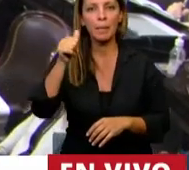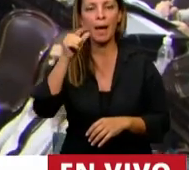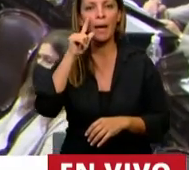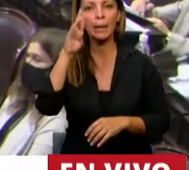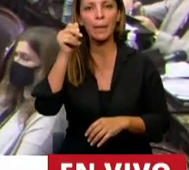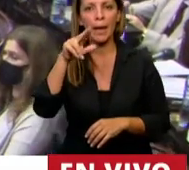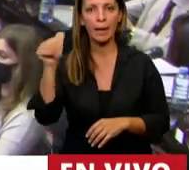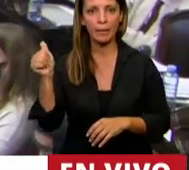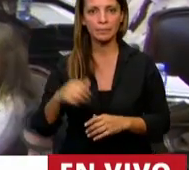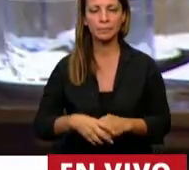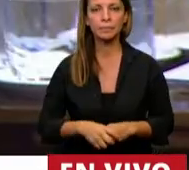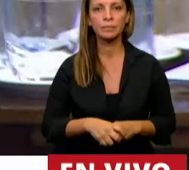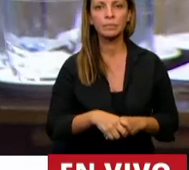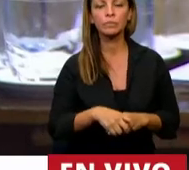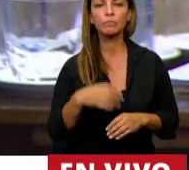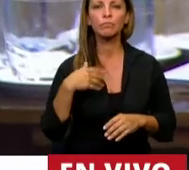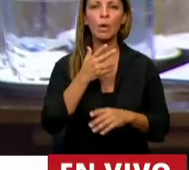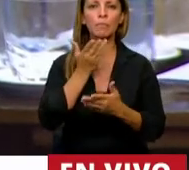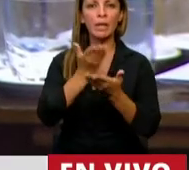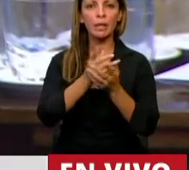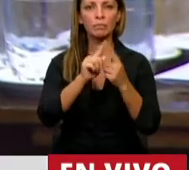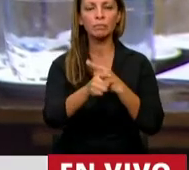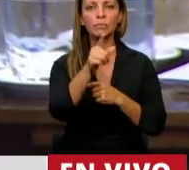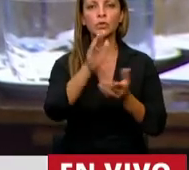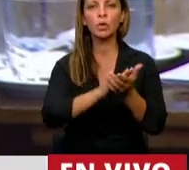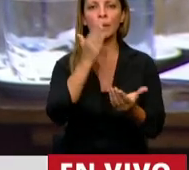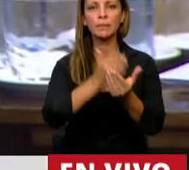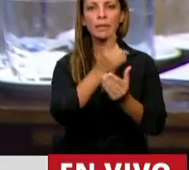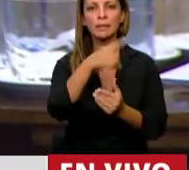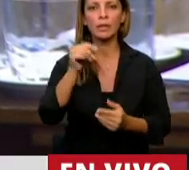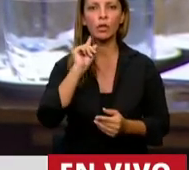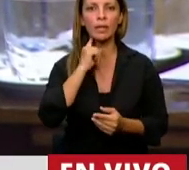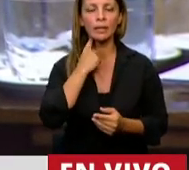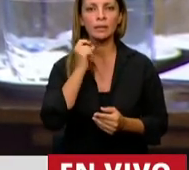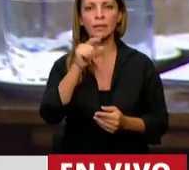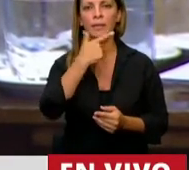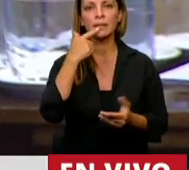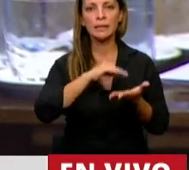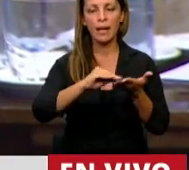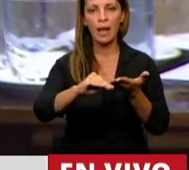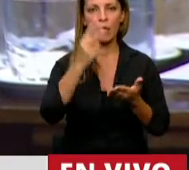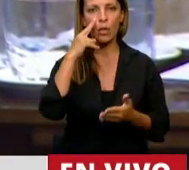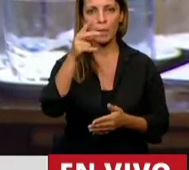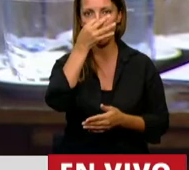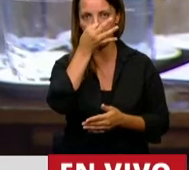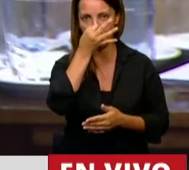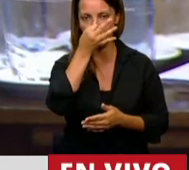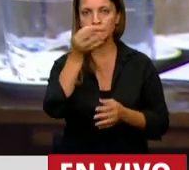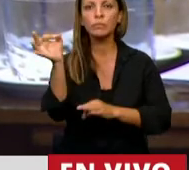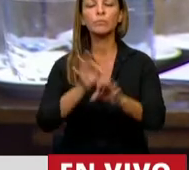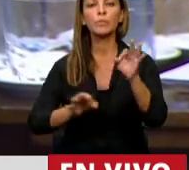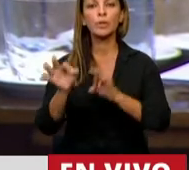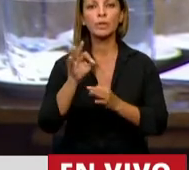Ibarra, tengo el agrado de dirigirme a usted en relación al expediente 113 del Senado 2020, proyecto de ley sobre el